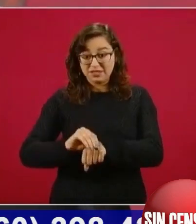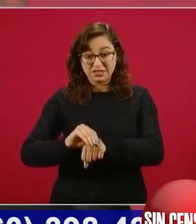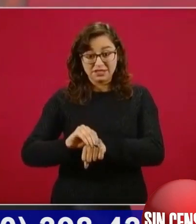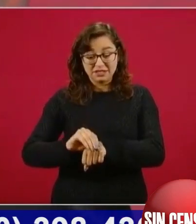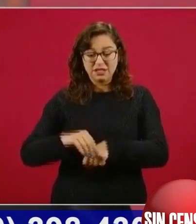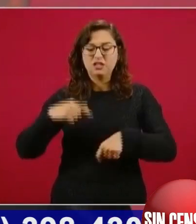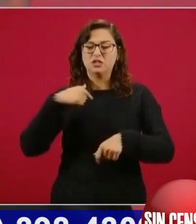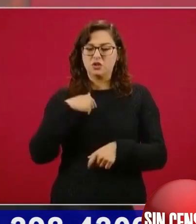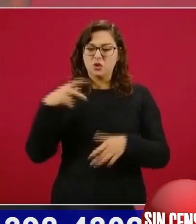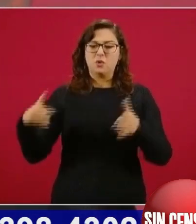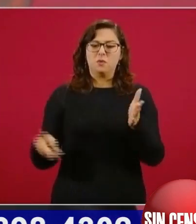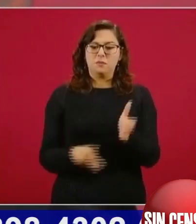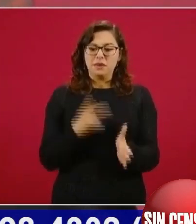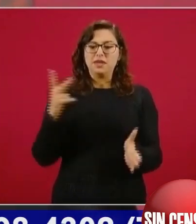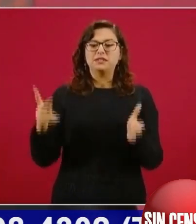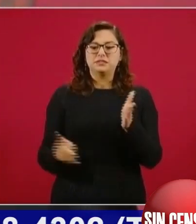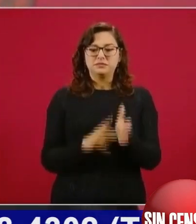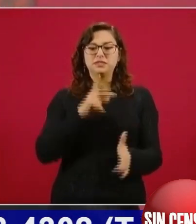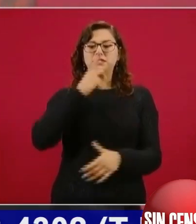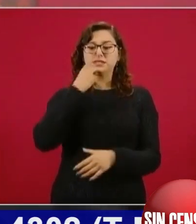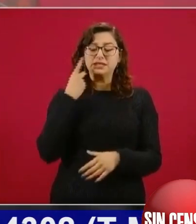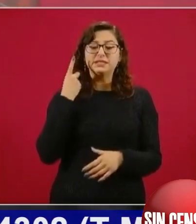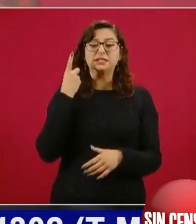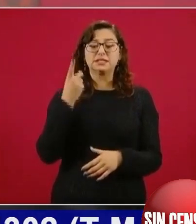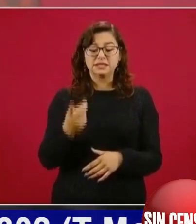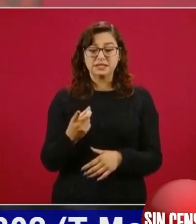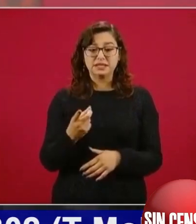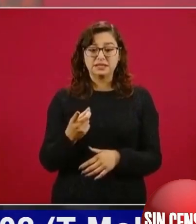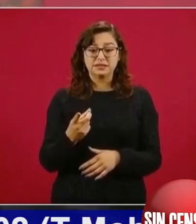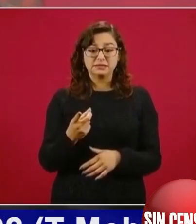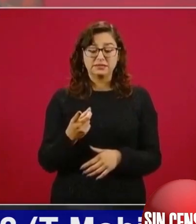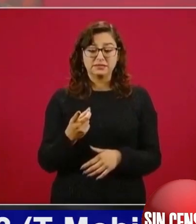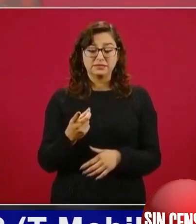he dicho en otras ocasiones. Antes, como